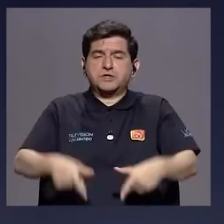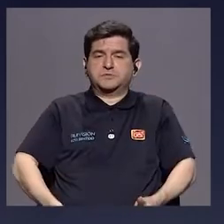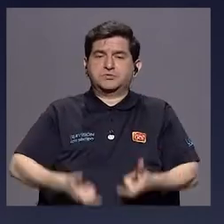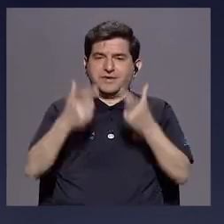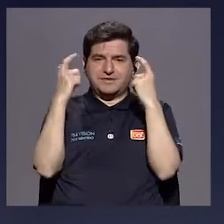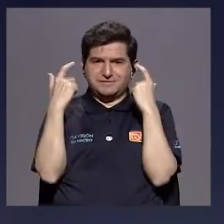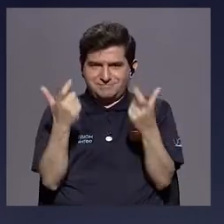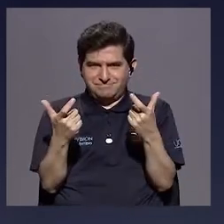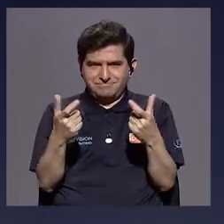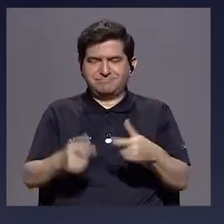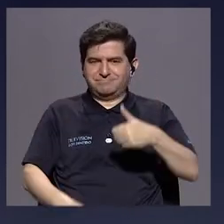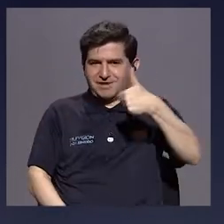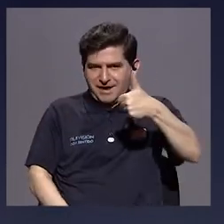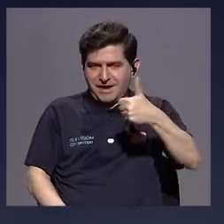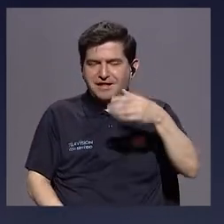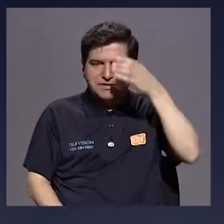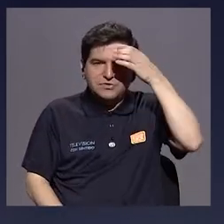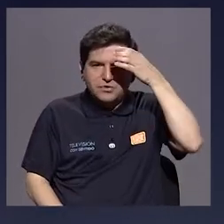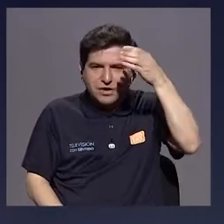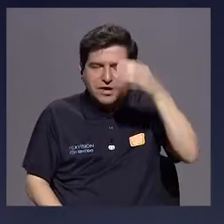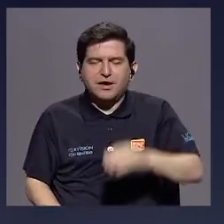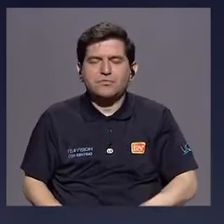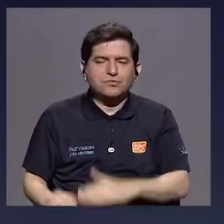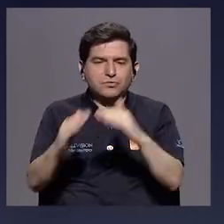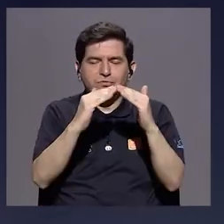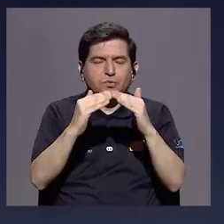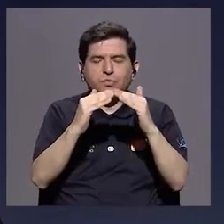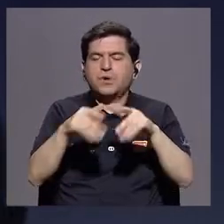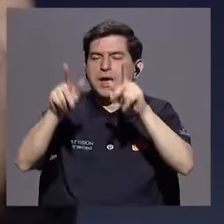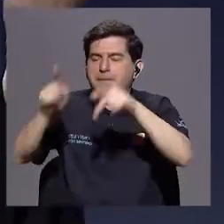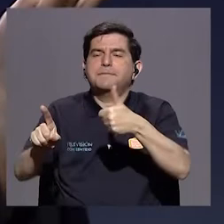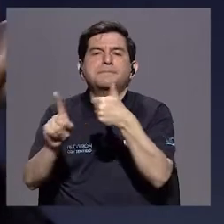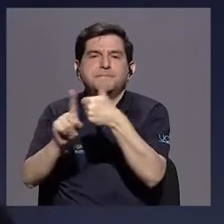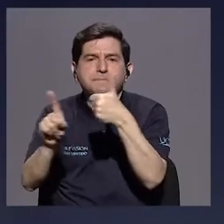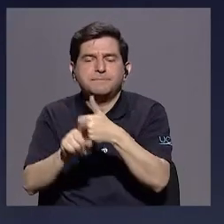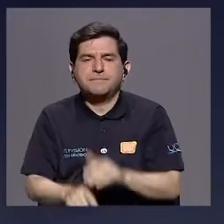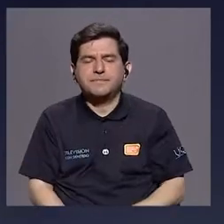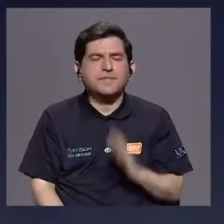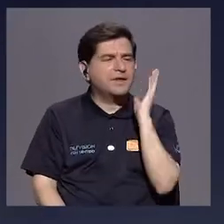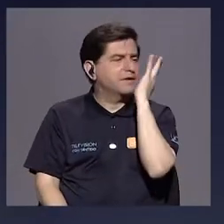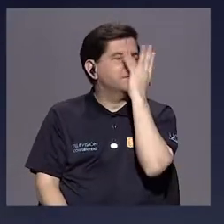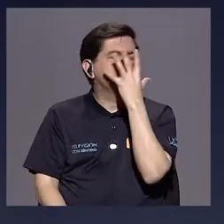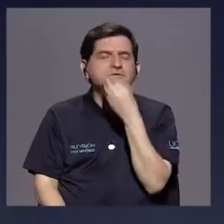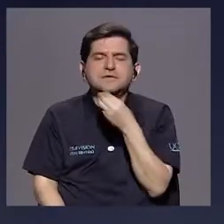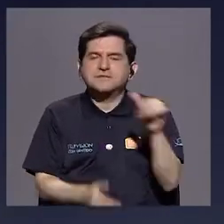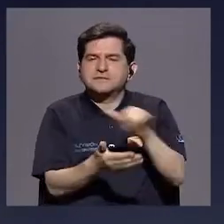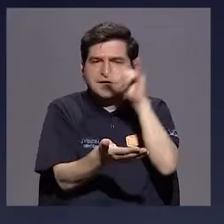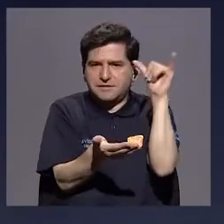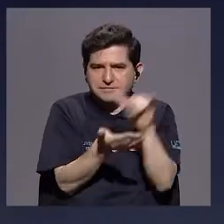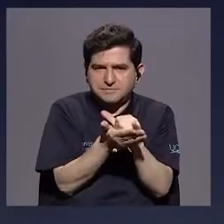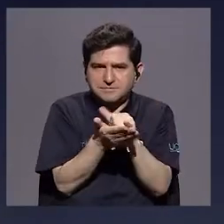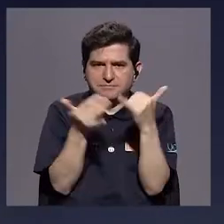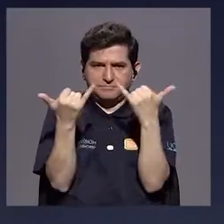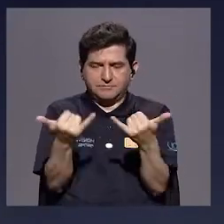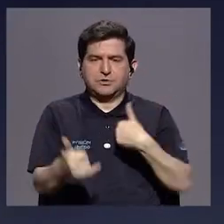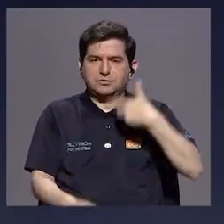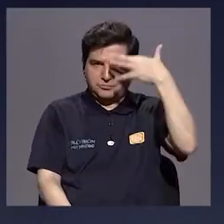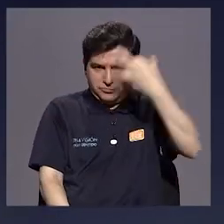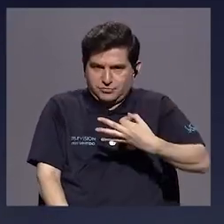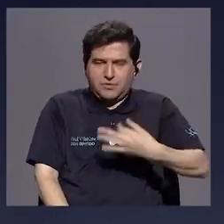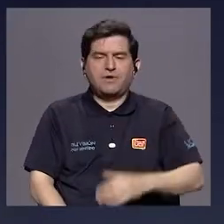para el valor cultural de la ciudad para el individuo estéticamente para san jose en este caso creo que ha